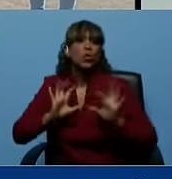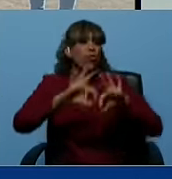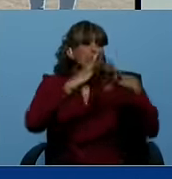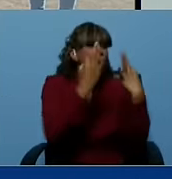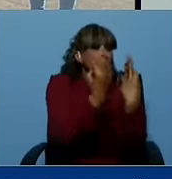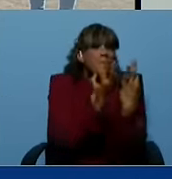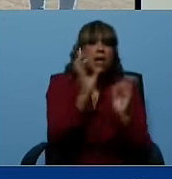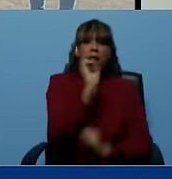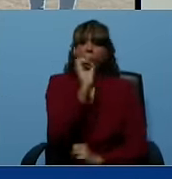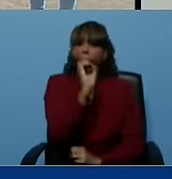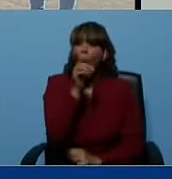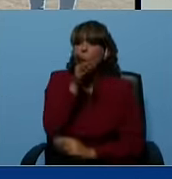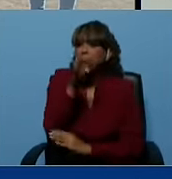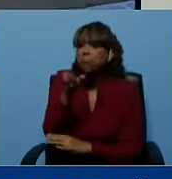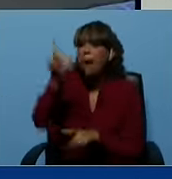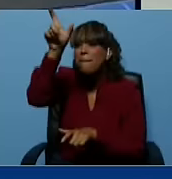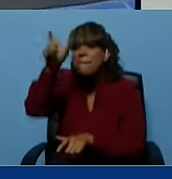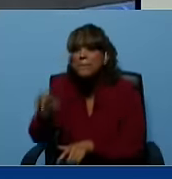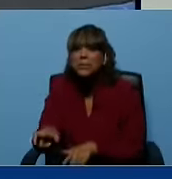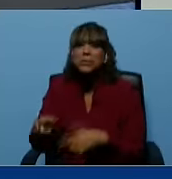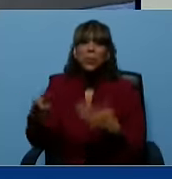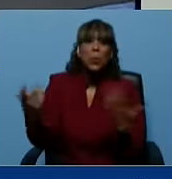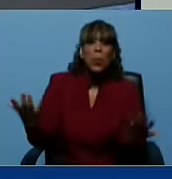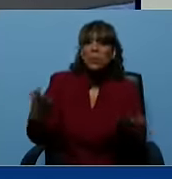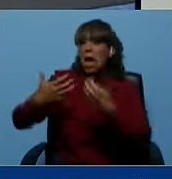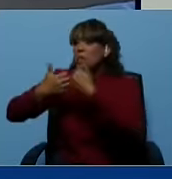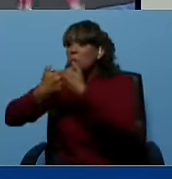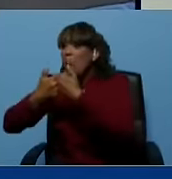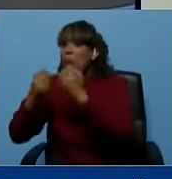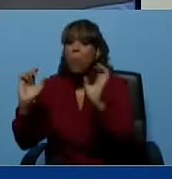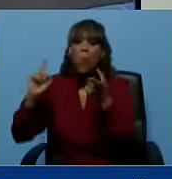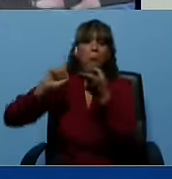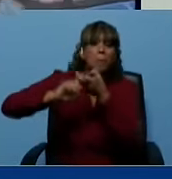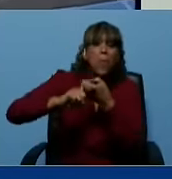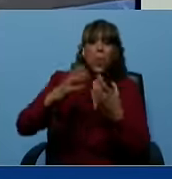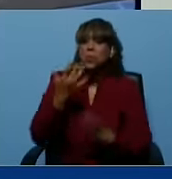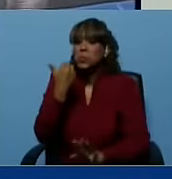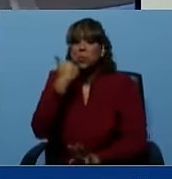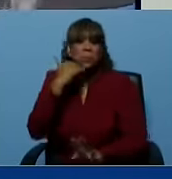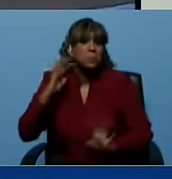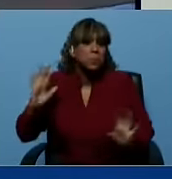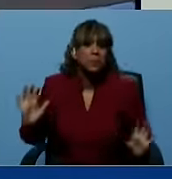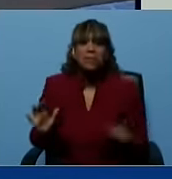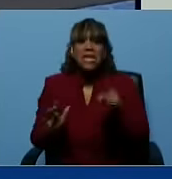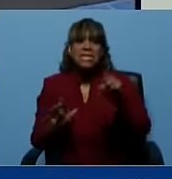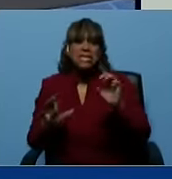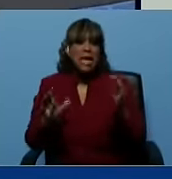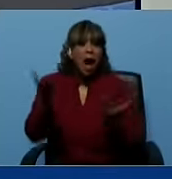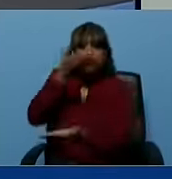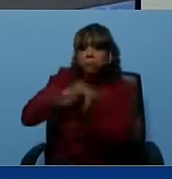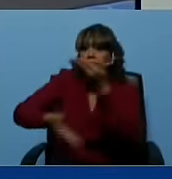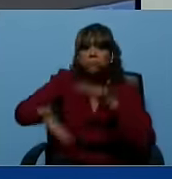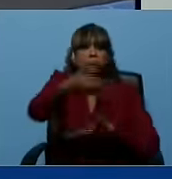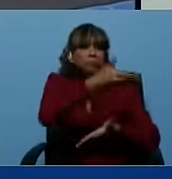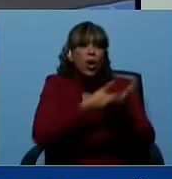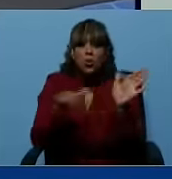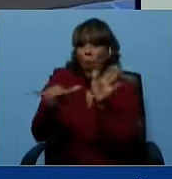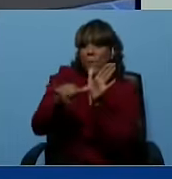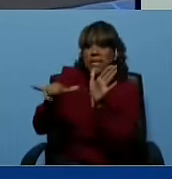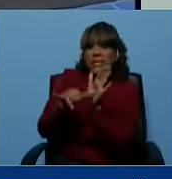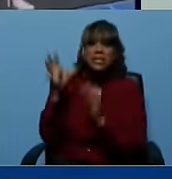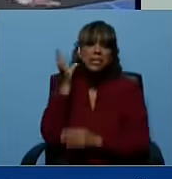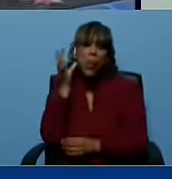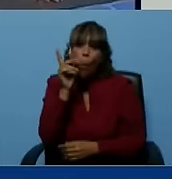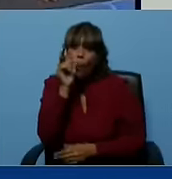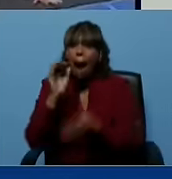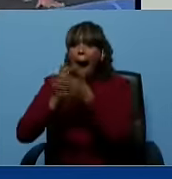familia, sea tu pareja, sea la humanidad, la gente, tus vecinos,